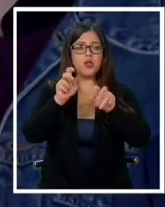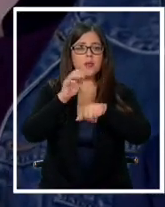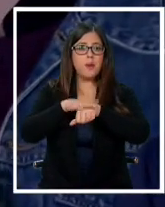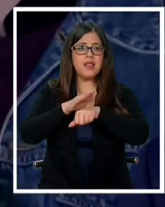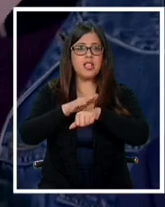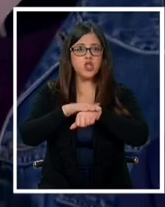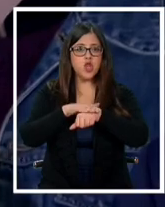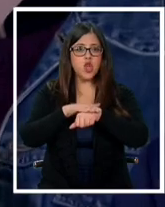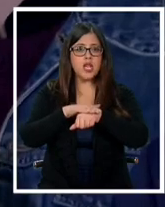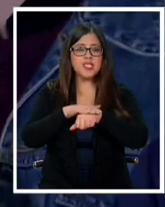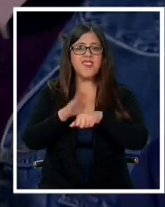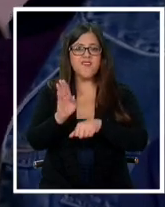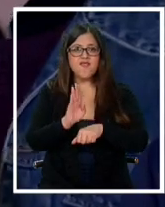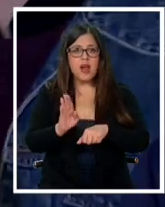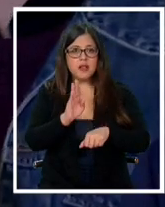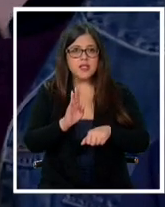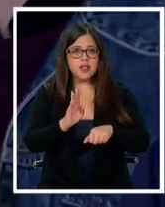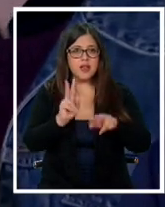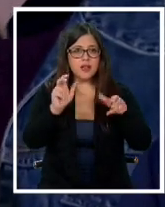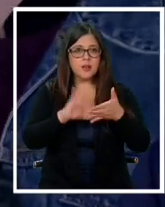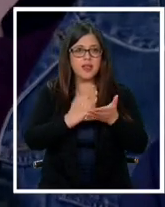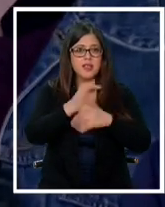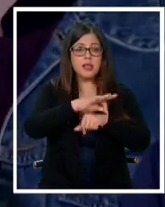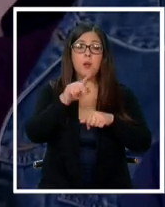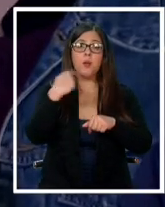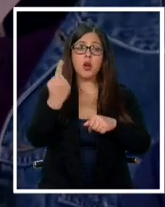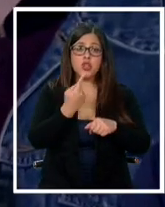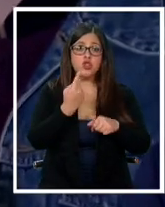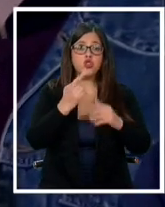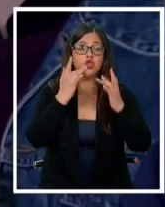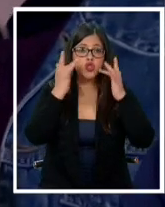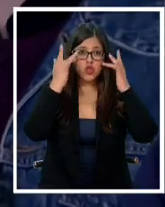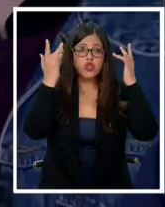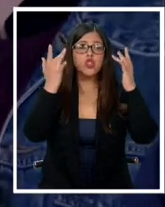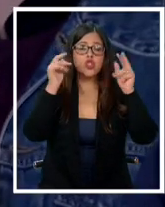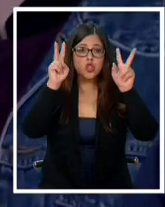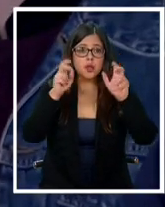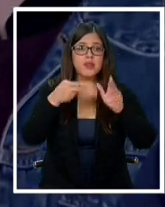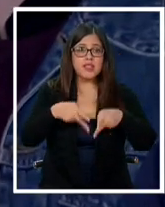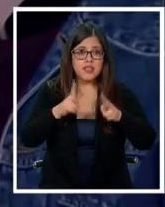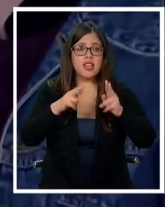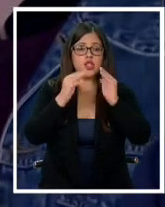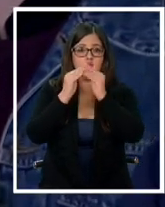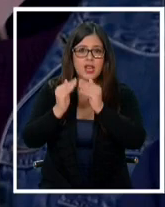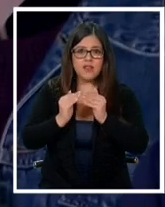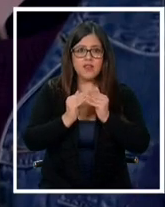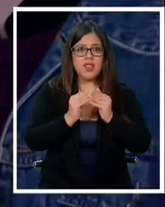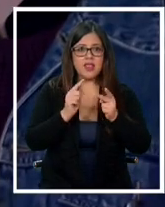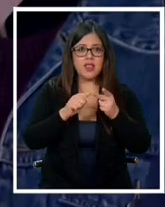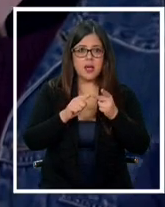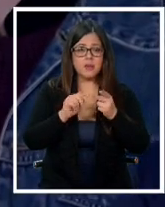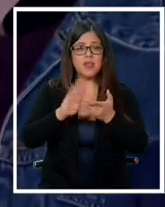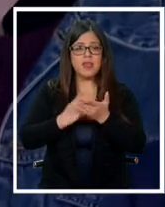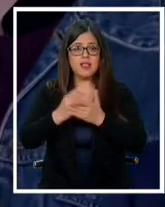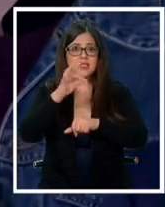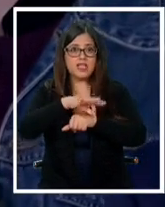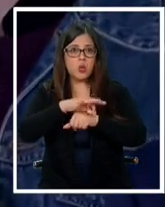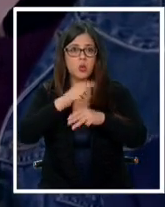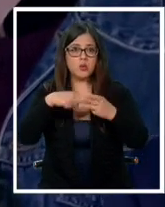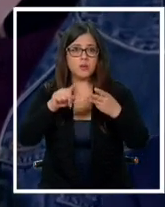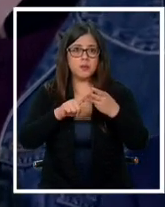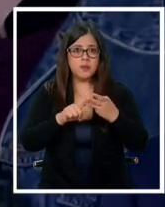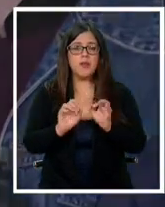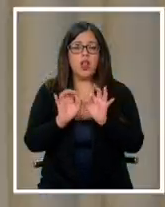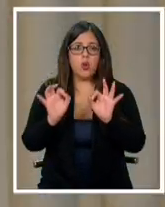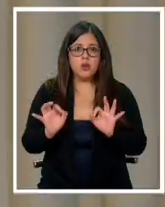resultan básicas y es por eso que estamos contentos con la consagración del derecho a la vivienda del derecho a la salud y el derecho